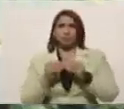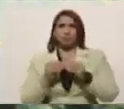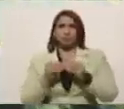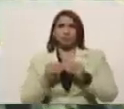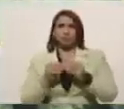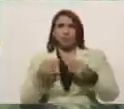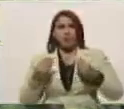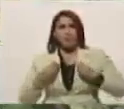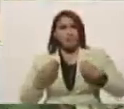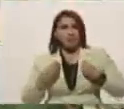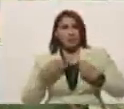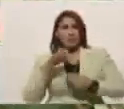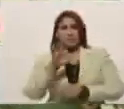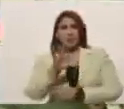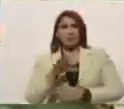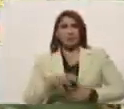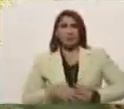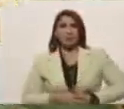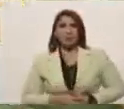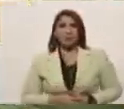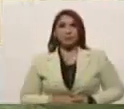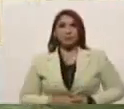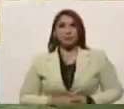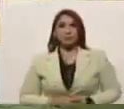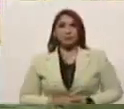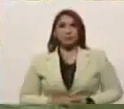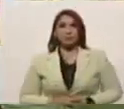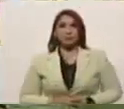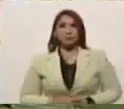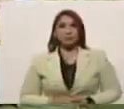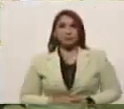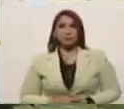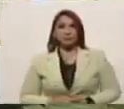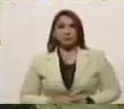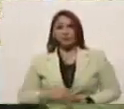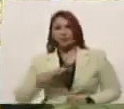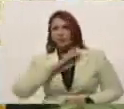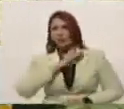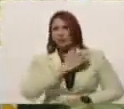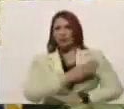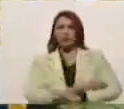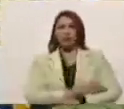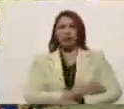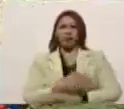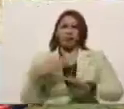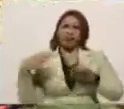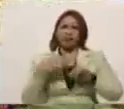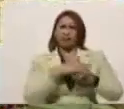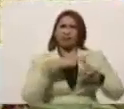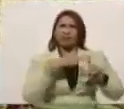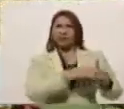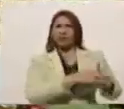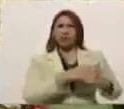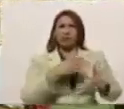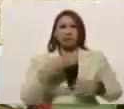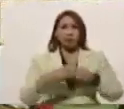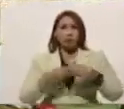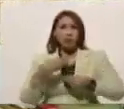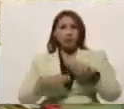la vida del país. Fue muy crudo el ataque que nos hicieron en los años